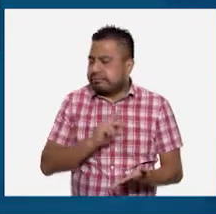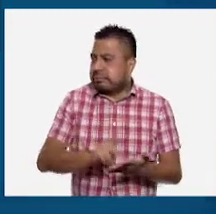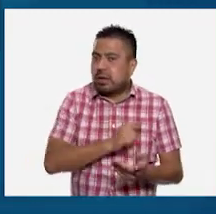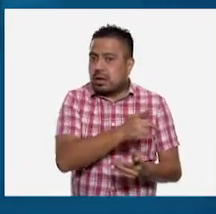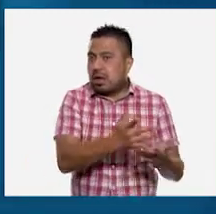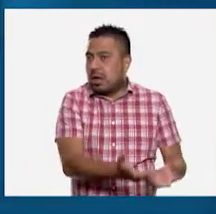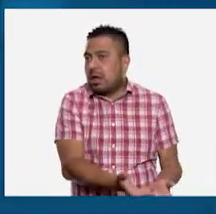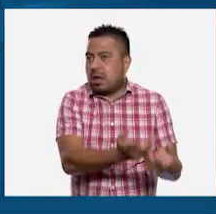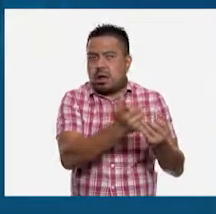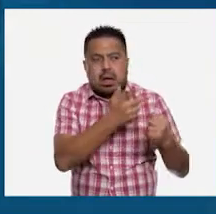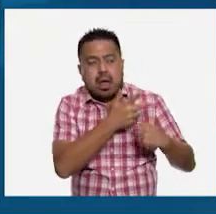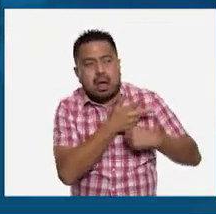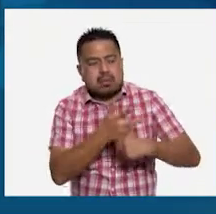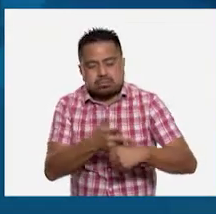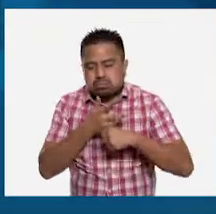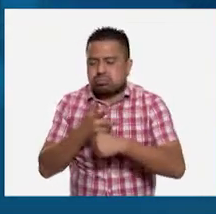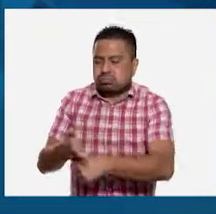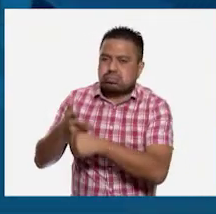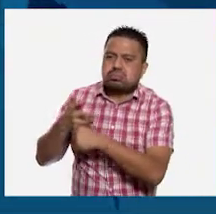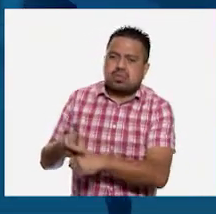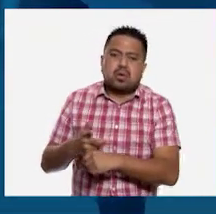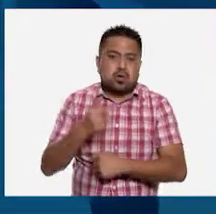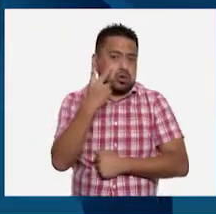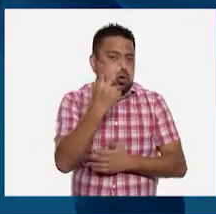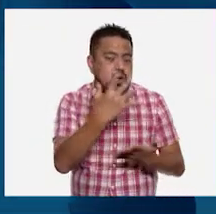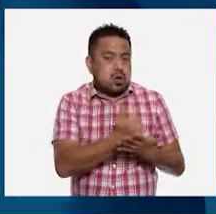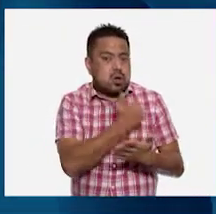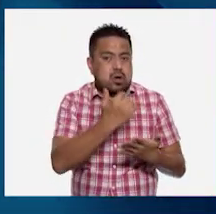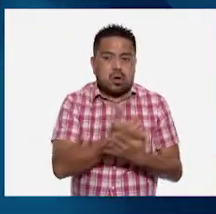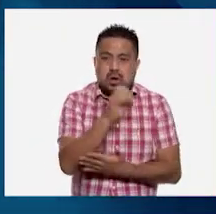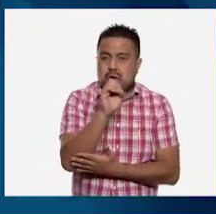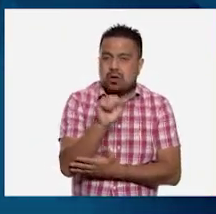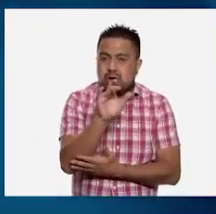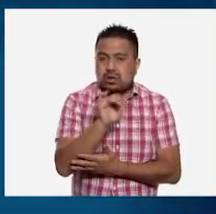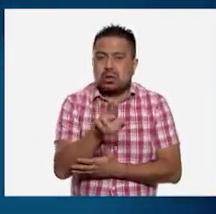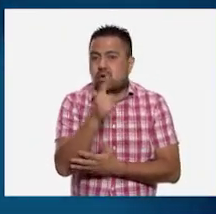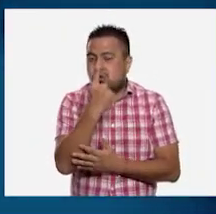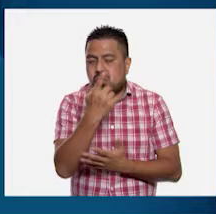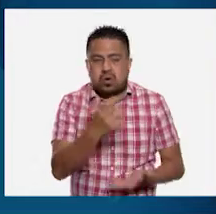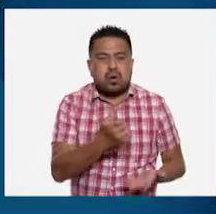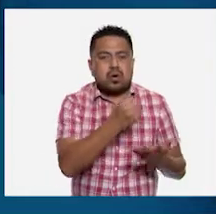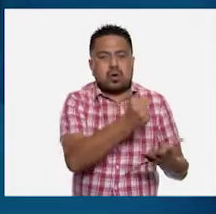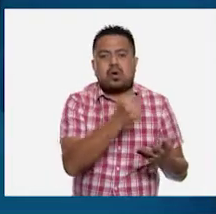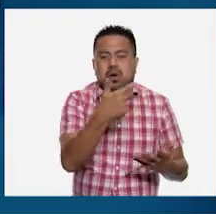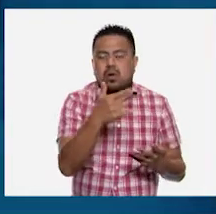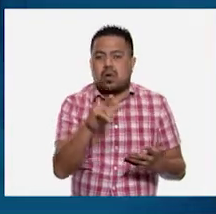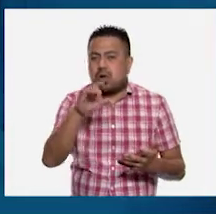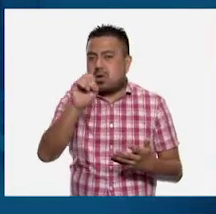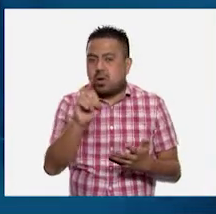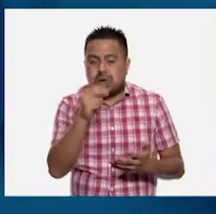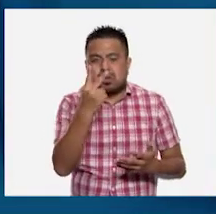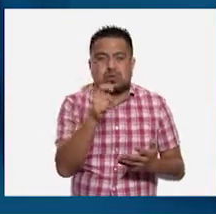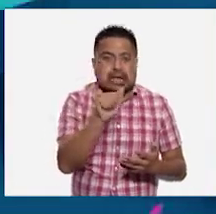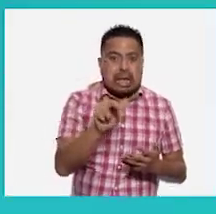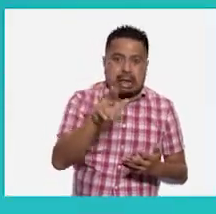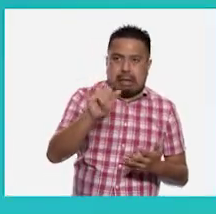logros en la industria del cine, que incluyen 2 premios Oscar, un Globo de Oro, 2 BAFTA y varios